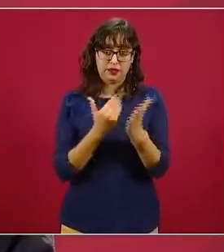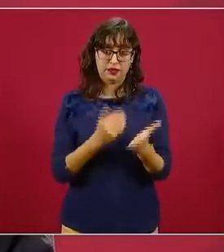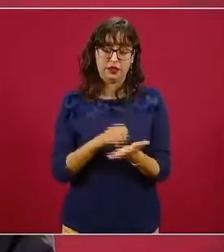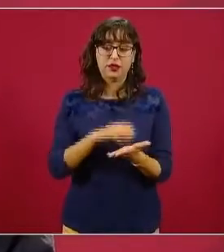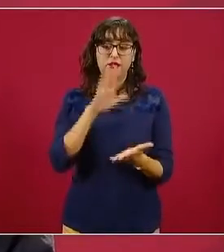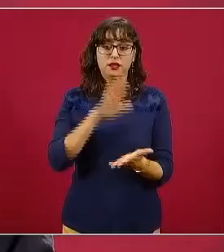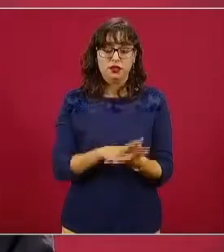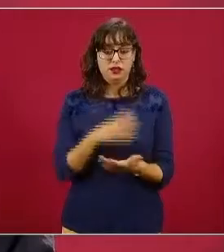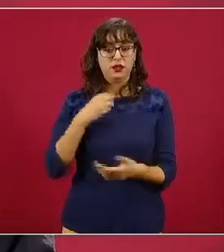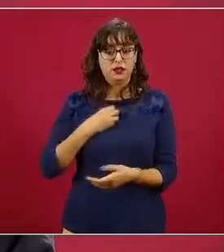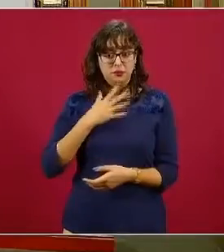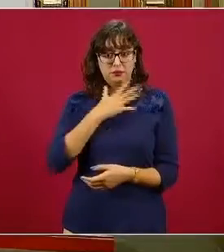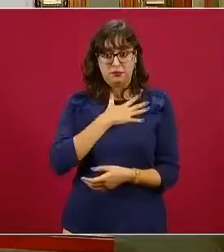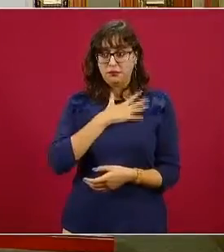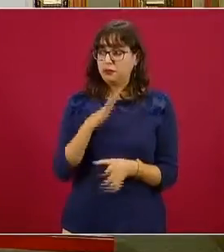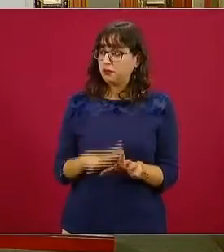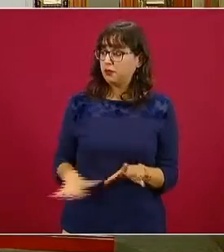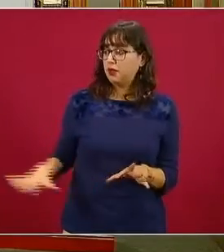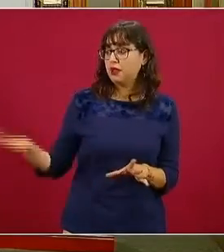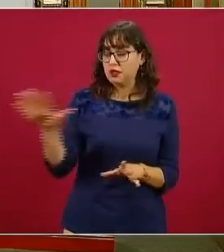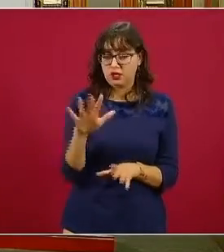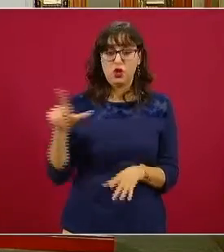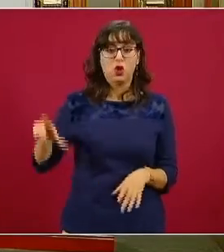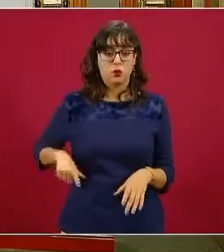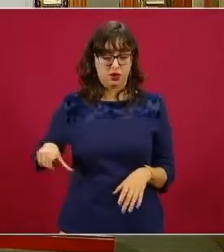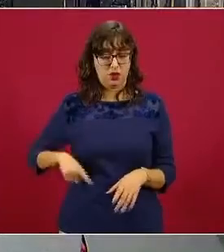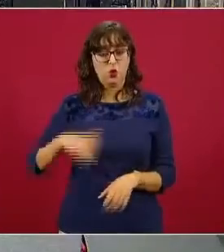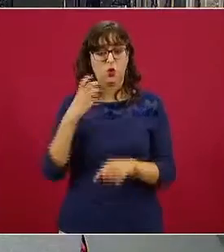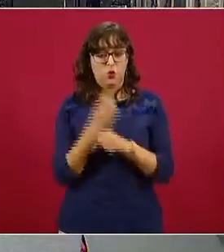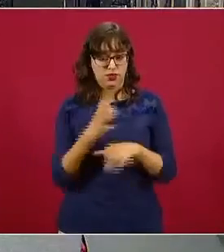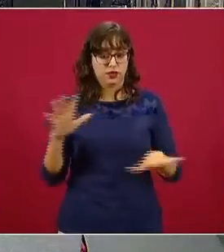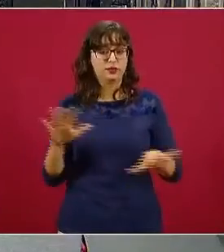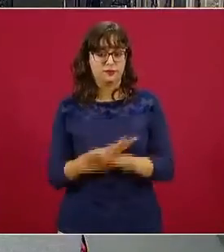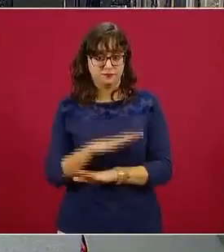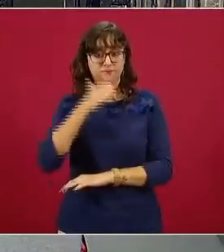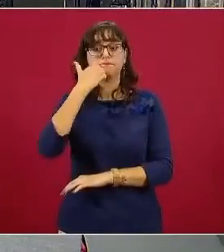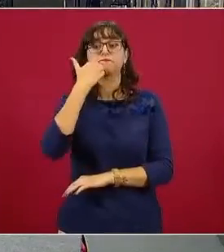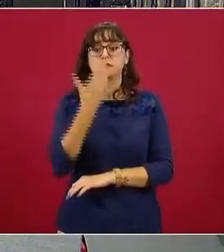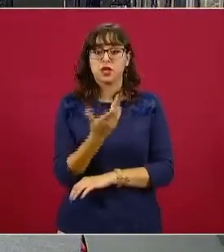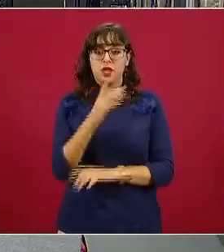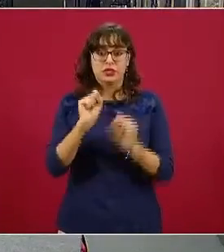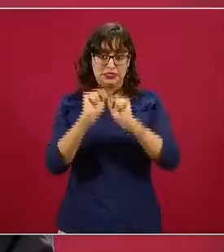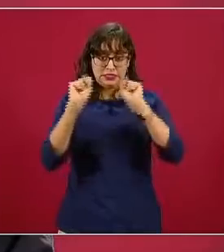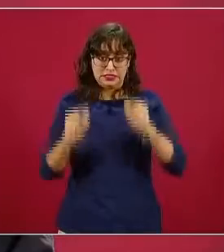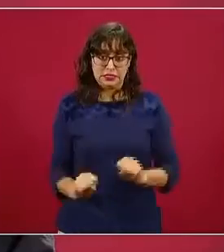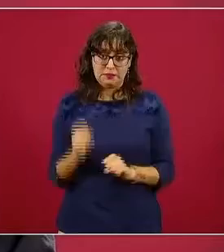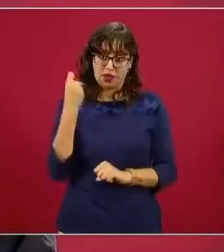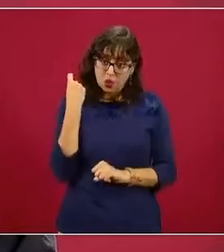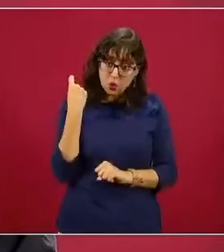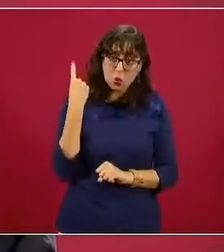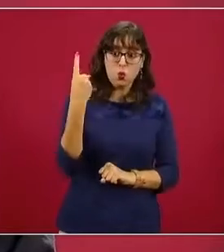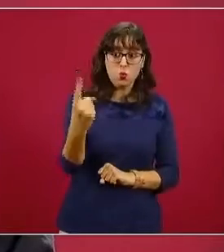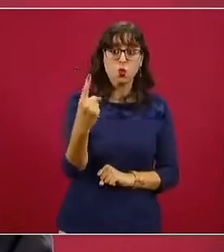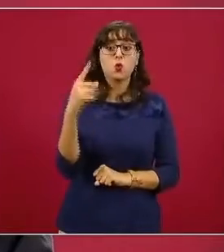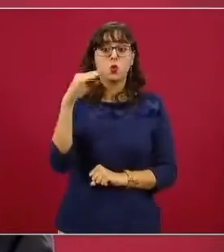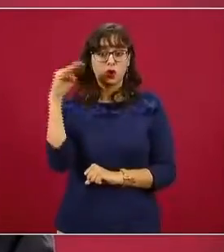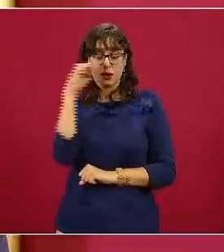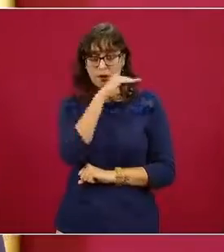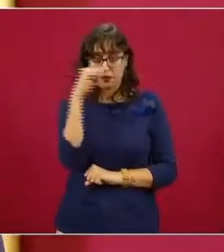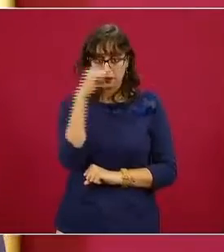del bienestar del gobierno de la Cuarta Transformación, es lograr tener un sistema universal,